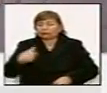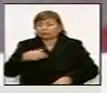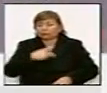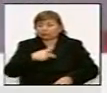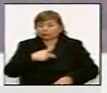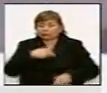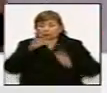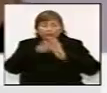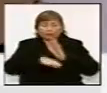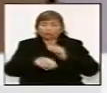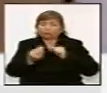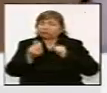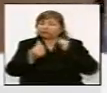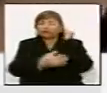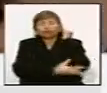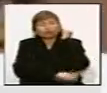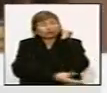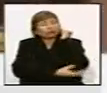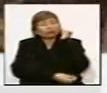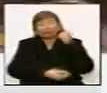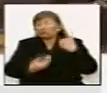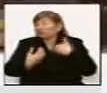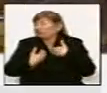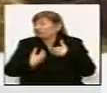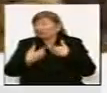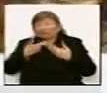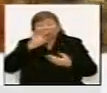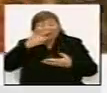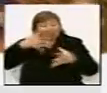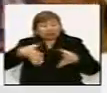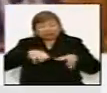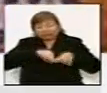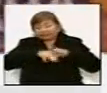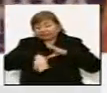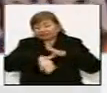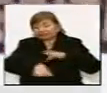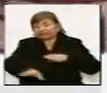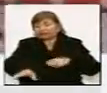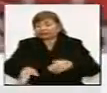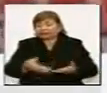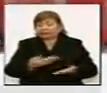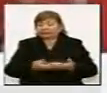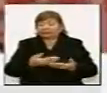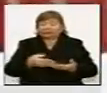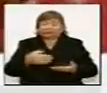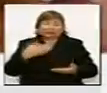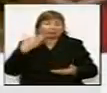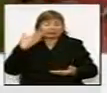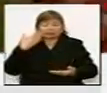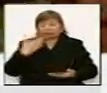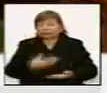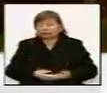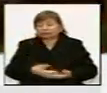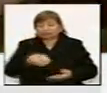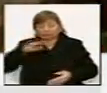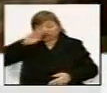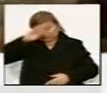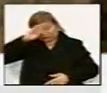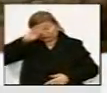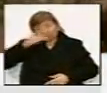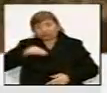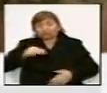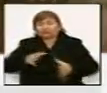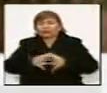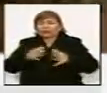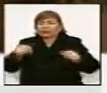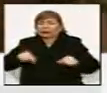con bajos recursos y no contamos ni agua y desagüe, y las madres también, sus hijos se enferman, hace